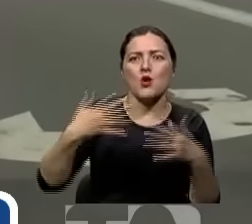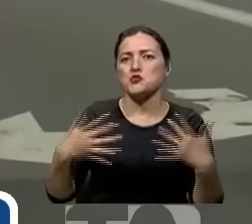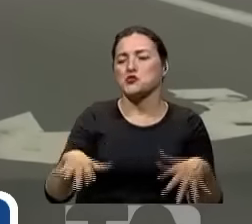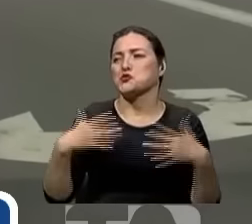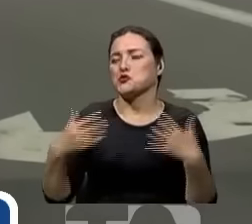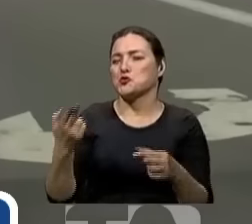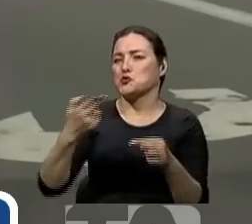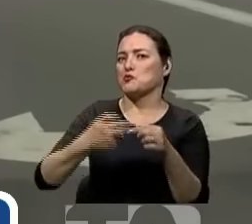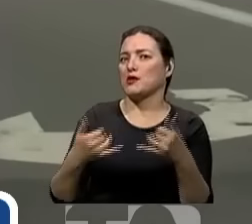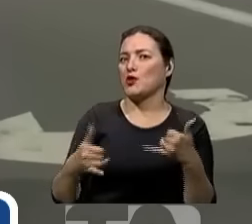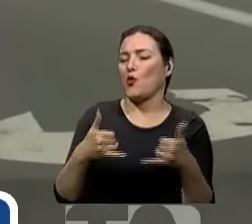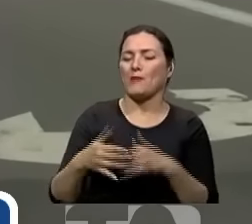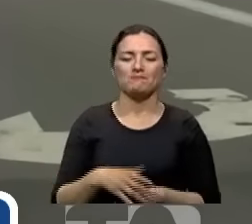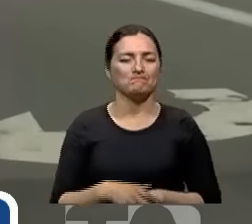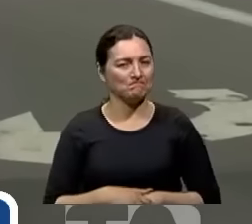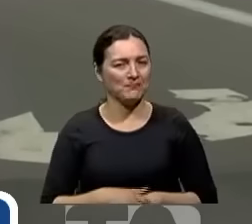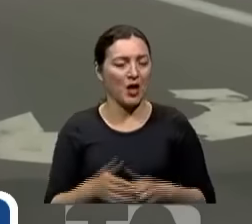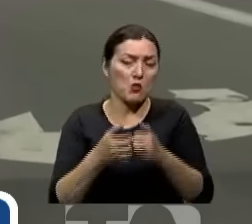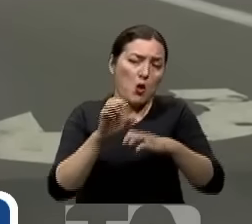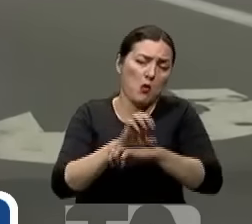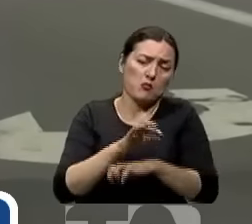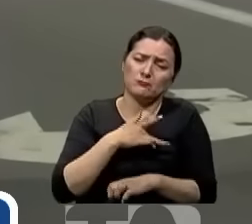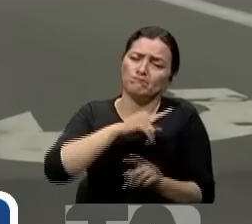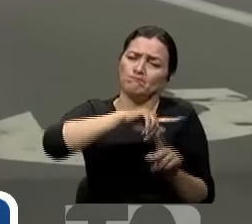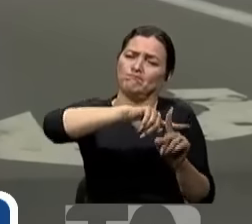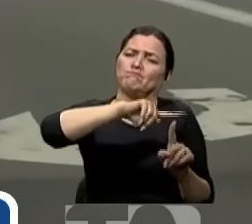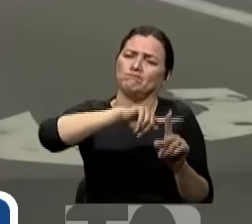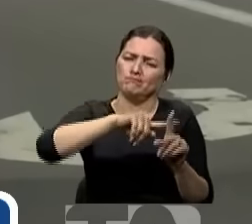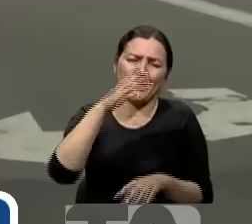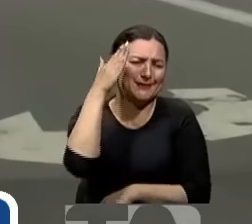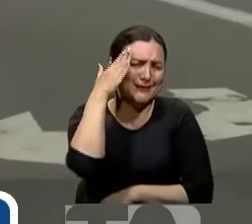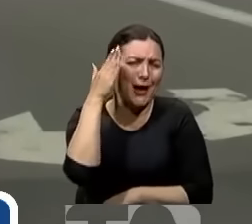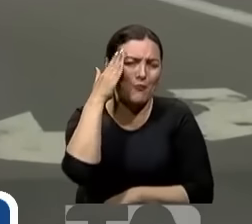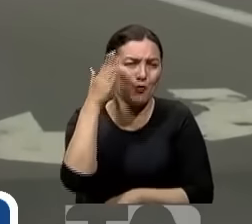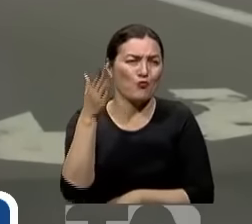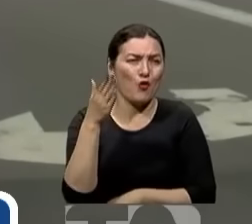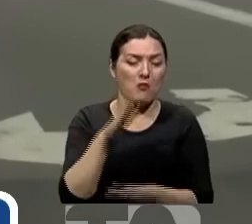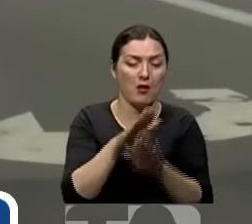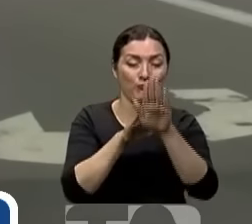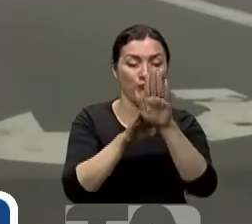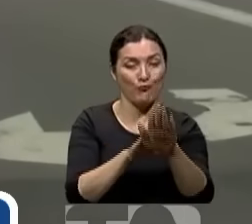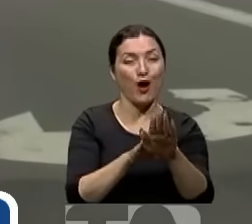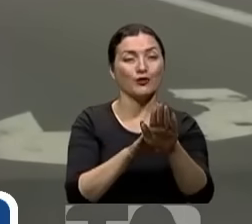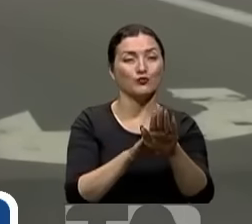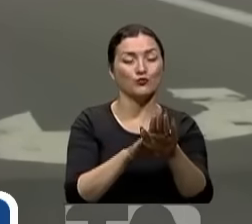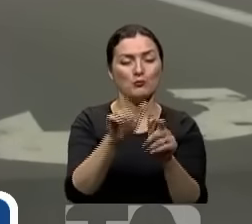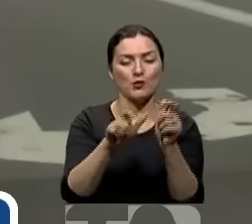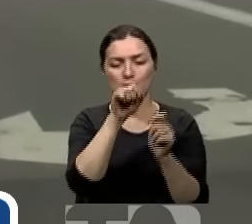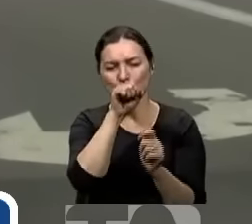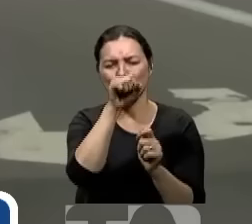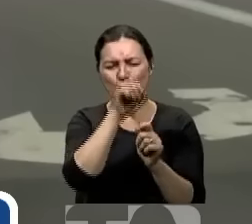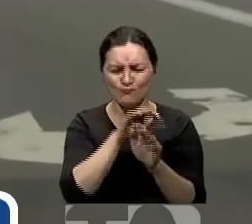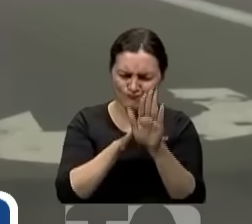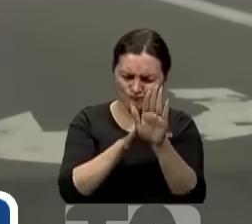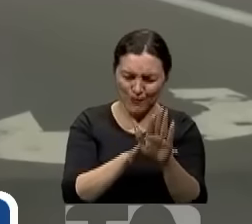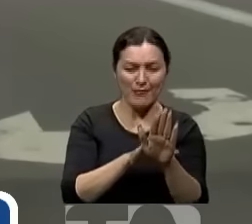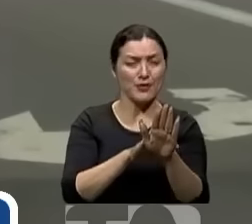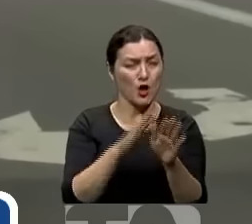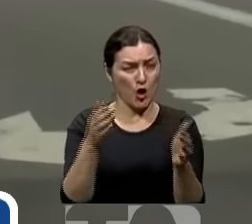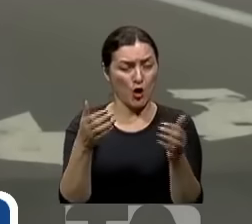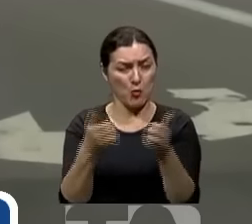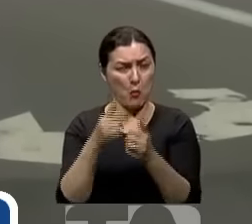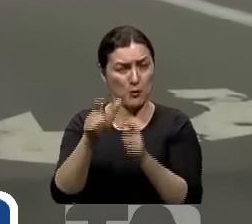Pero en la selección son optimistas, saben por un lado que han podido contar con el respaldo de su afición en estos encuentros por fase